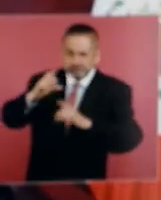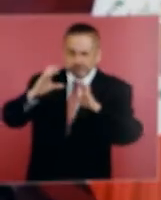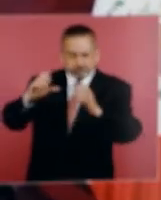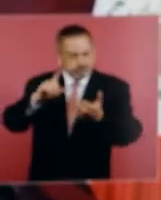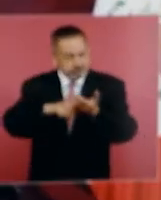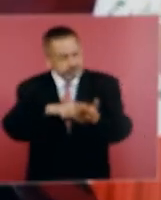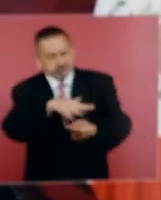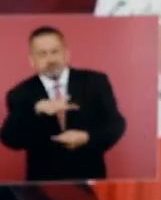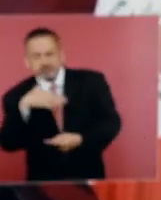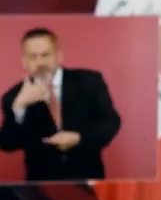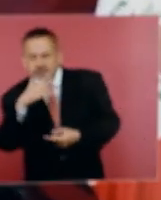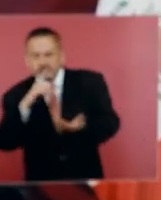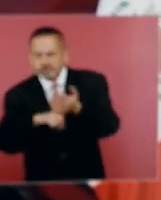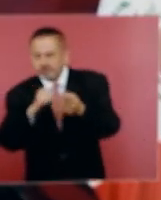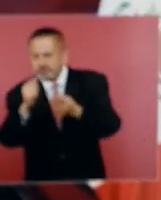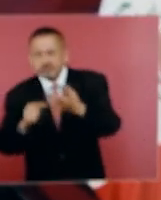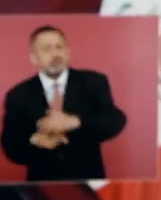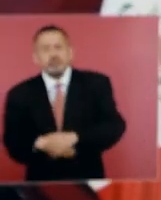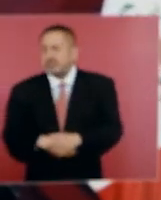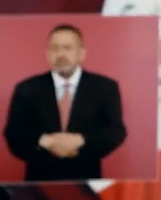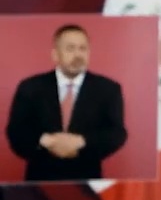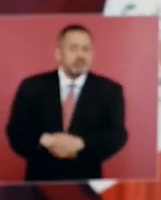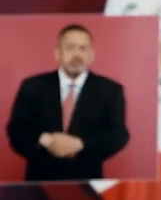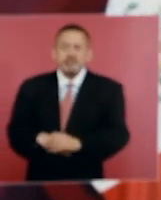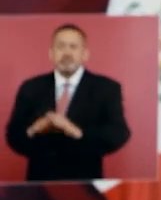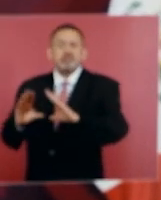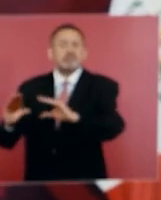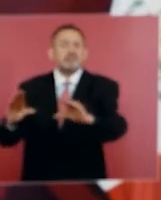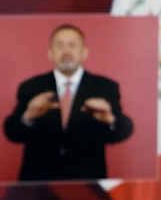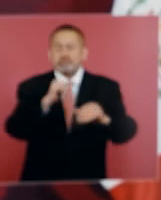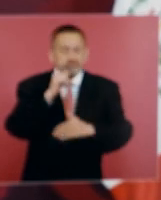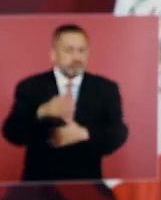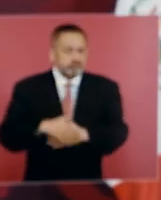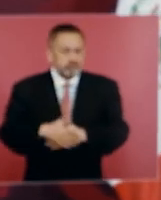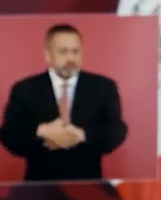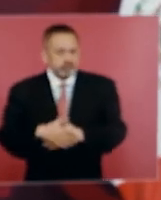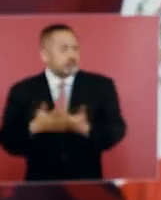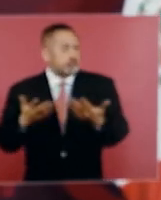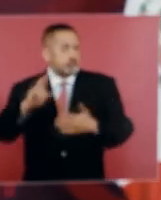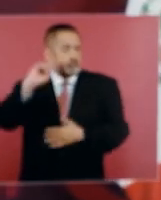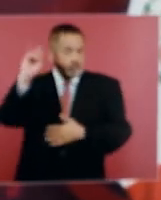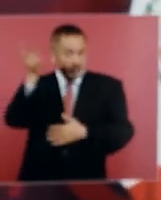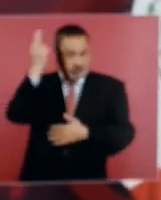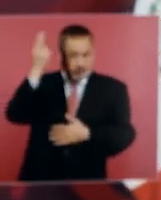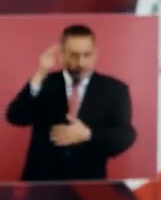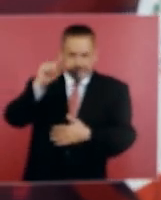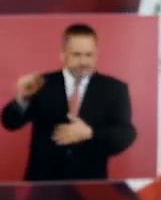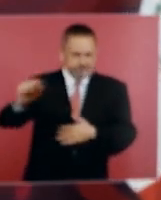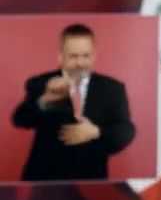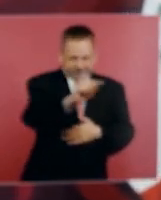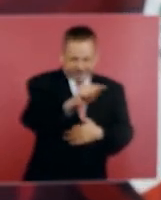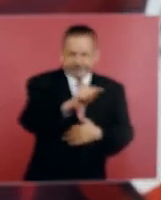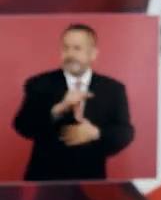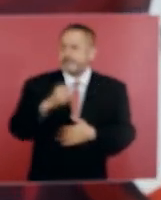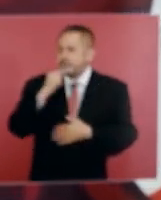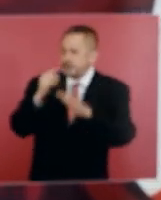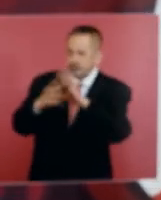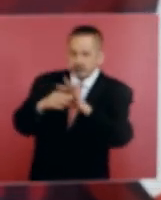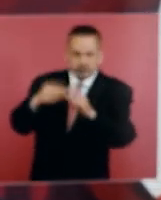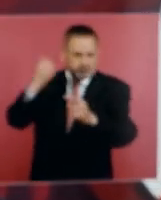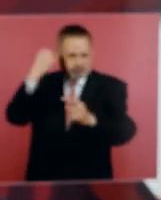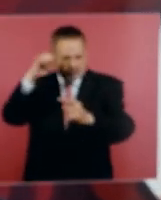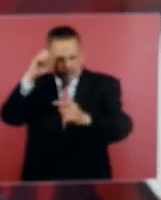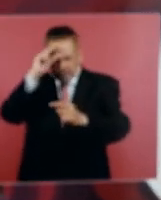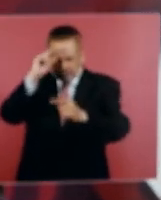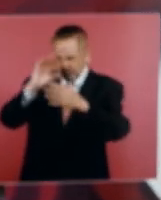El día de hoy, la Suprema Corte de Justicia de la Nación discutirá el amparo presentado en contra de la Ley de la Industria Eléctrica. Se trata de un recurso